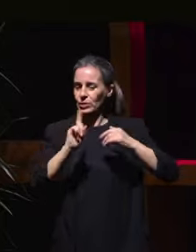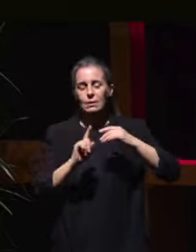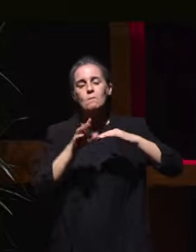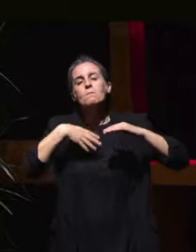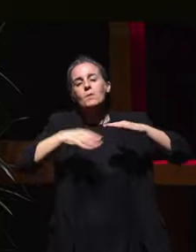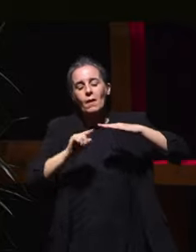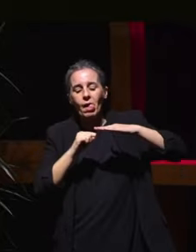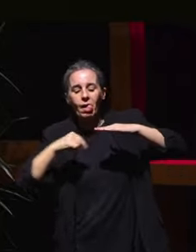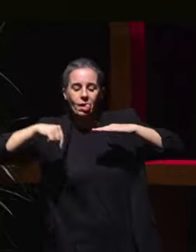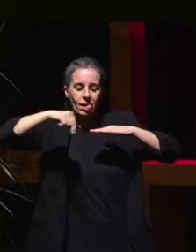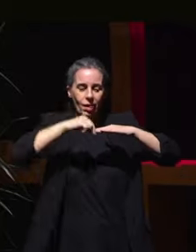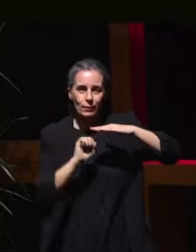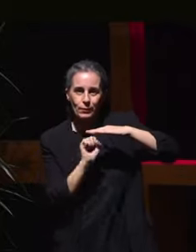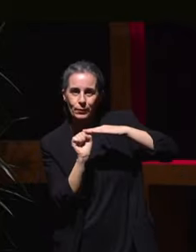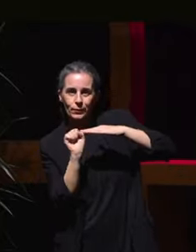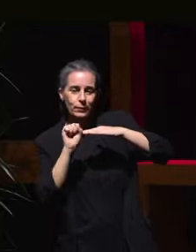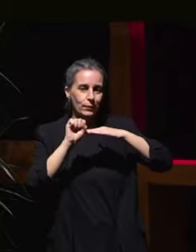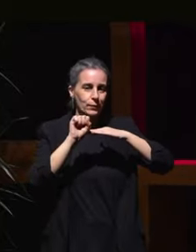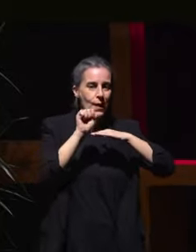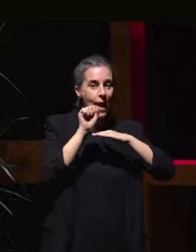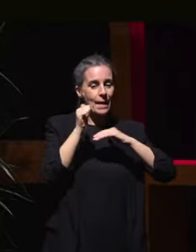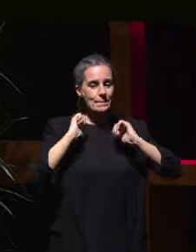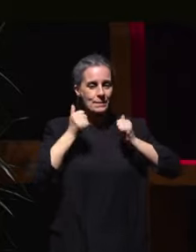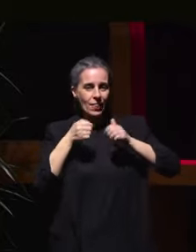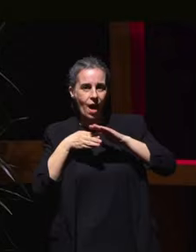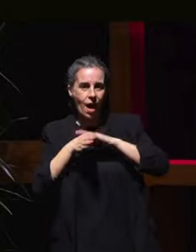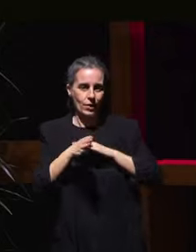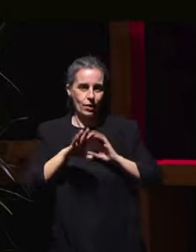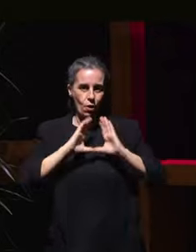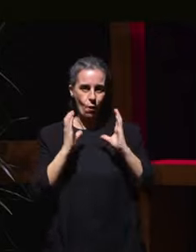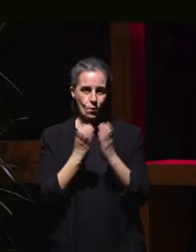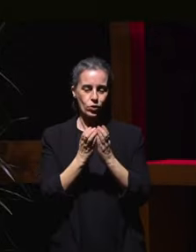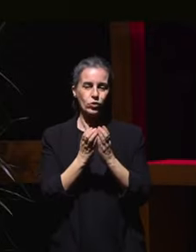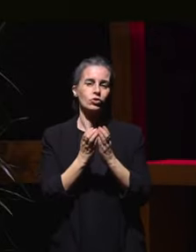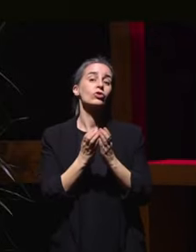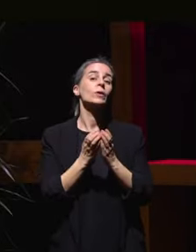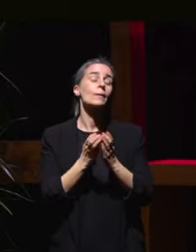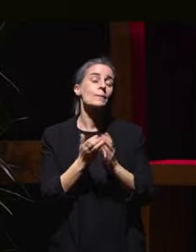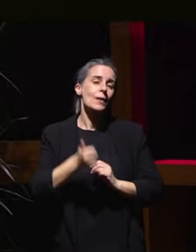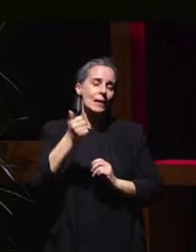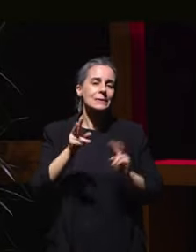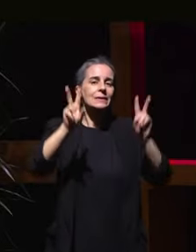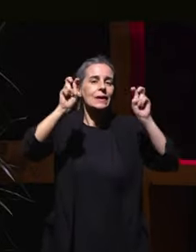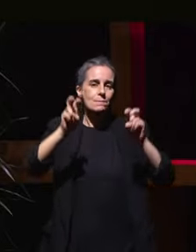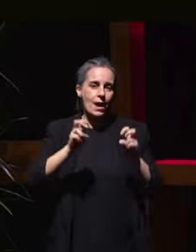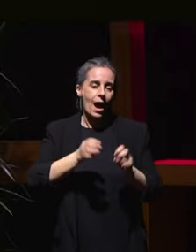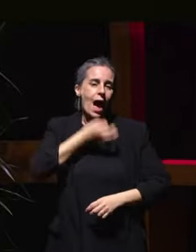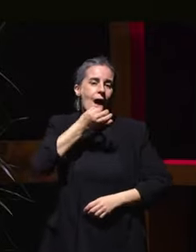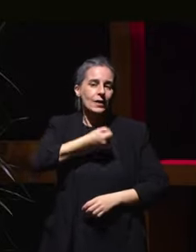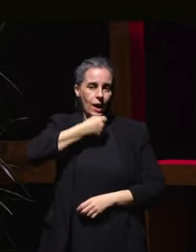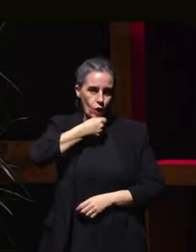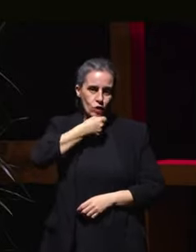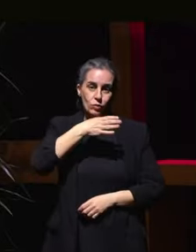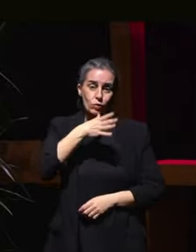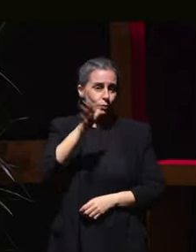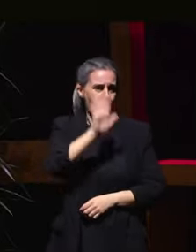ir colándose dentro dese mundo, sobre todo no tema dos narradores, que está tan vetado para